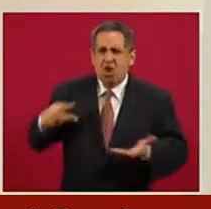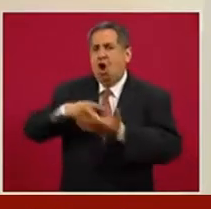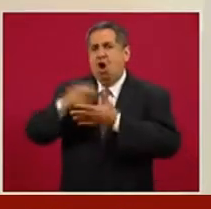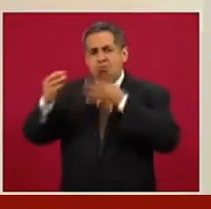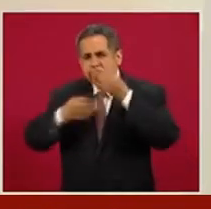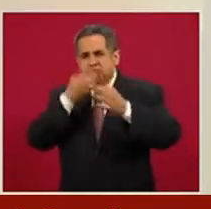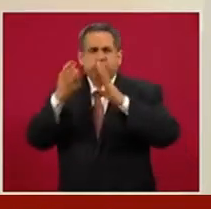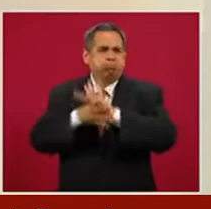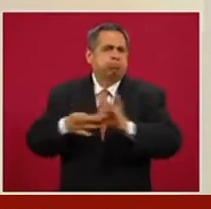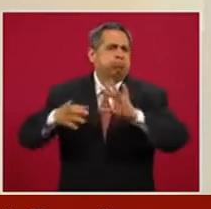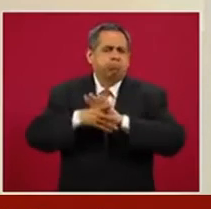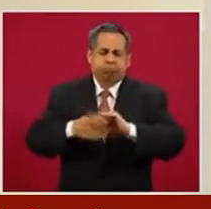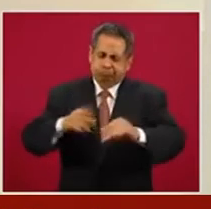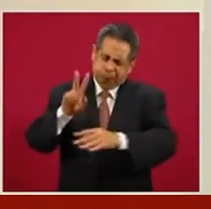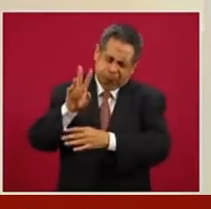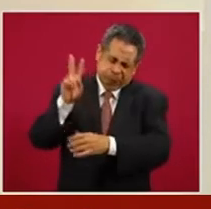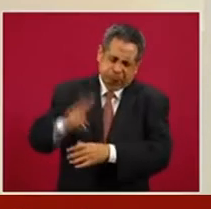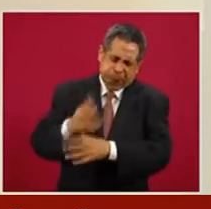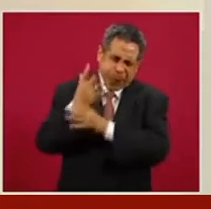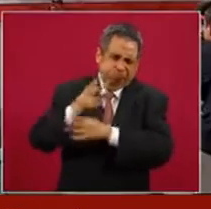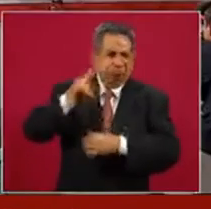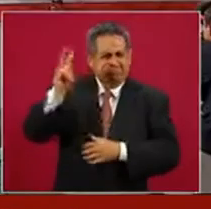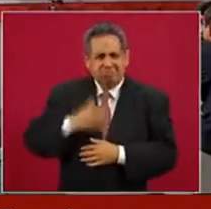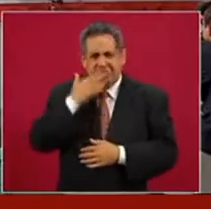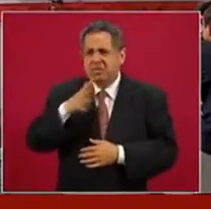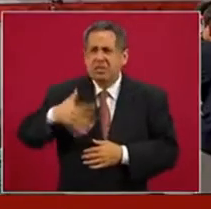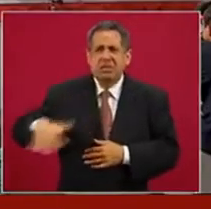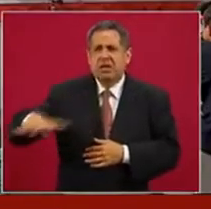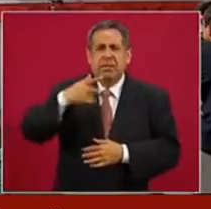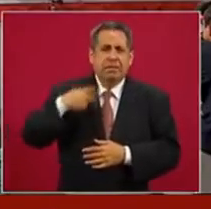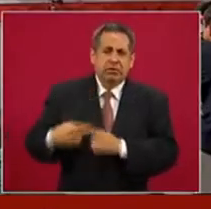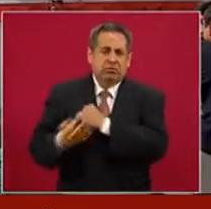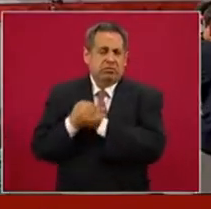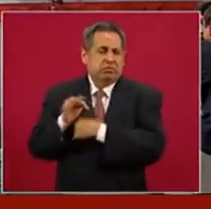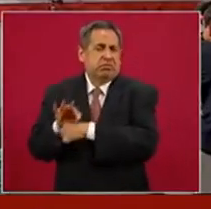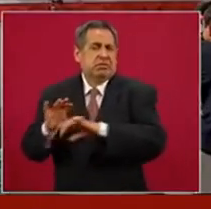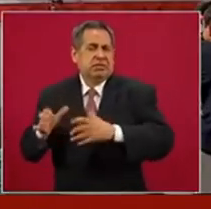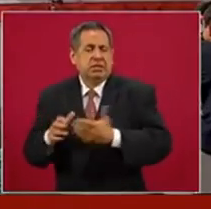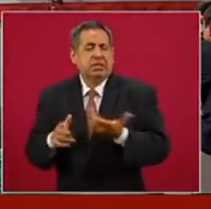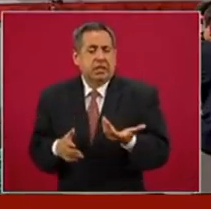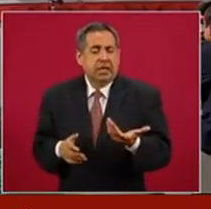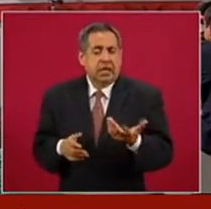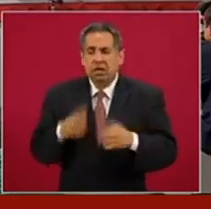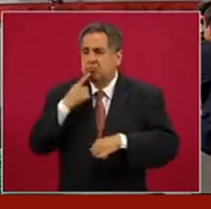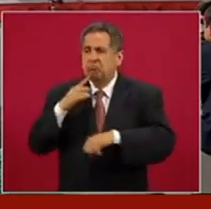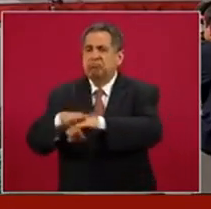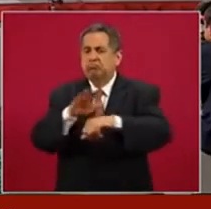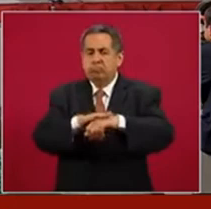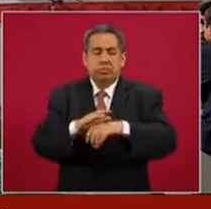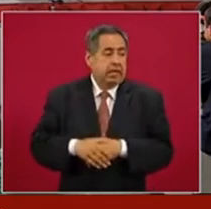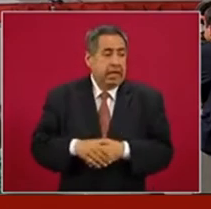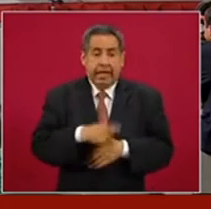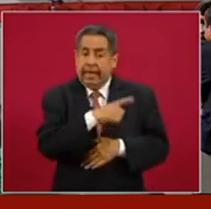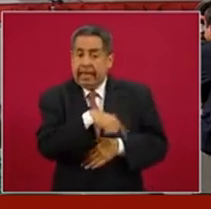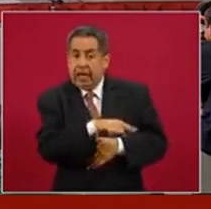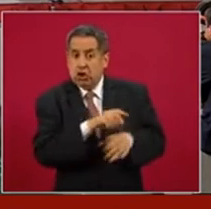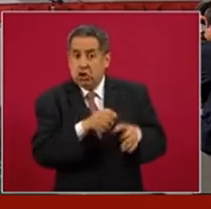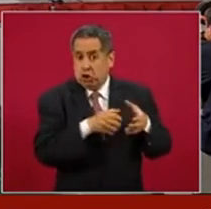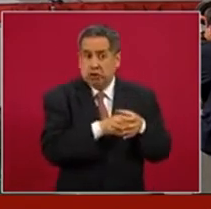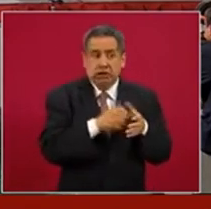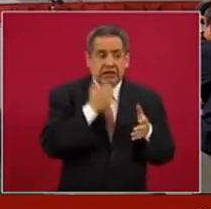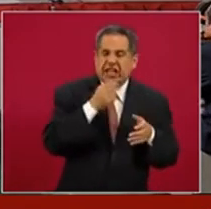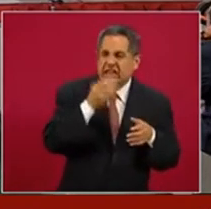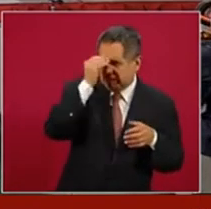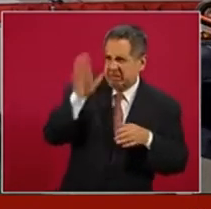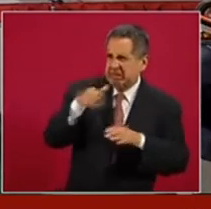ciudadanos. Sus quejas apuntan en realidad a acotar en forma ilegal e incluso golpista las facultades y